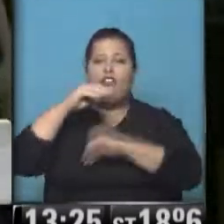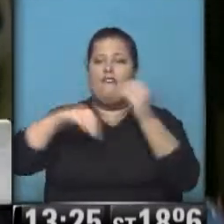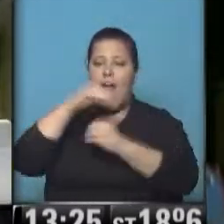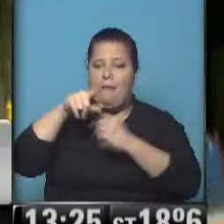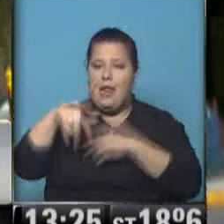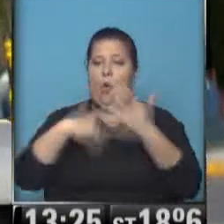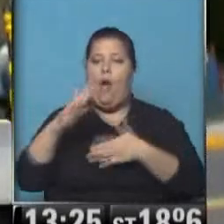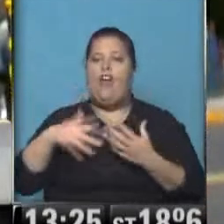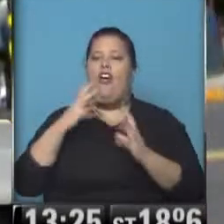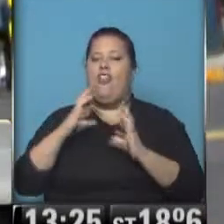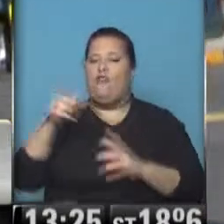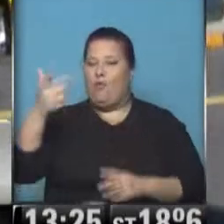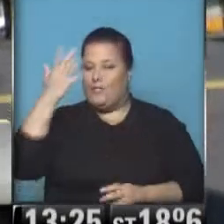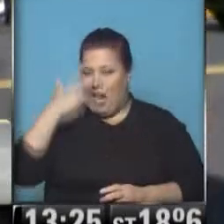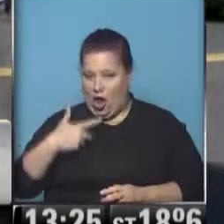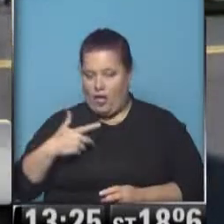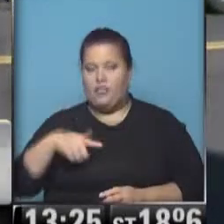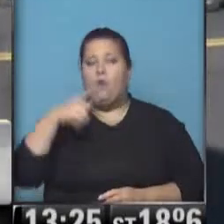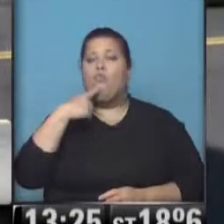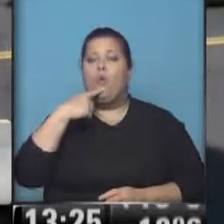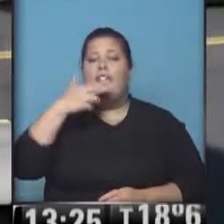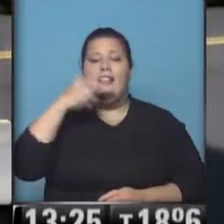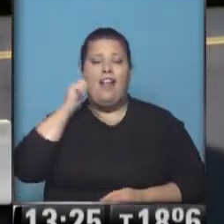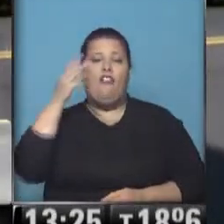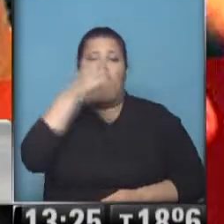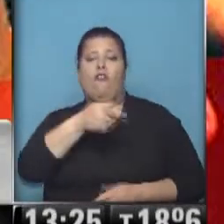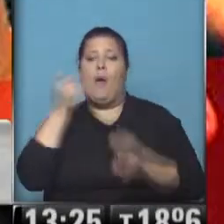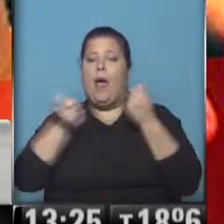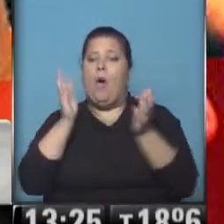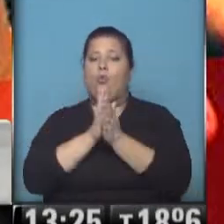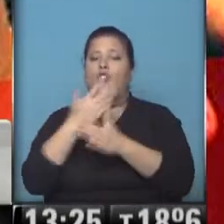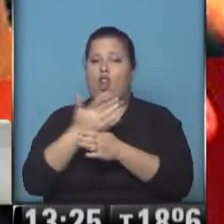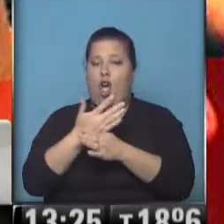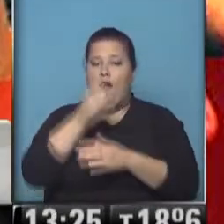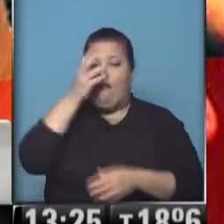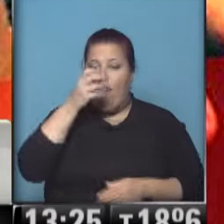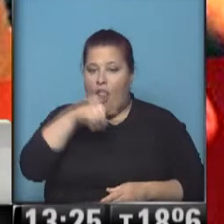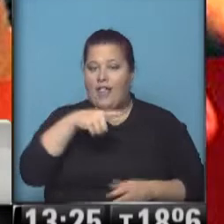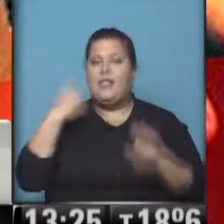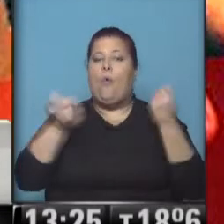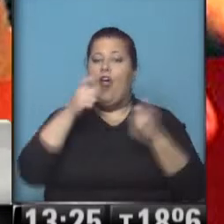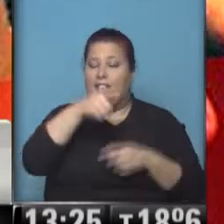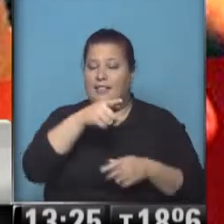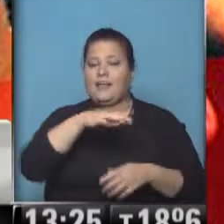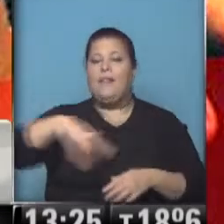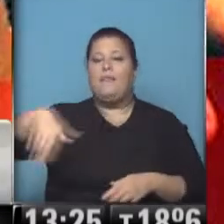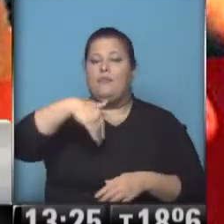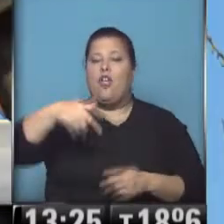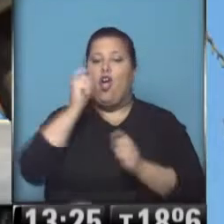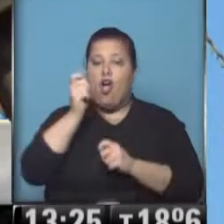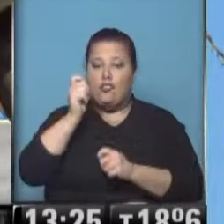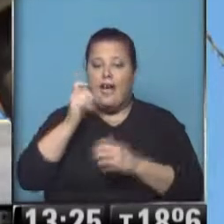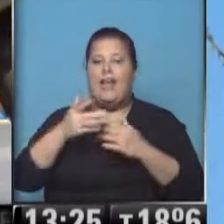del equipo de Boedo. El chico de 17 años había ido a bailar con su novia Florencia al boliche Privilege, que está ubicado en Costanera,